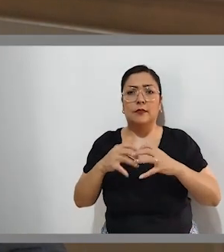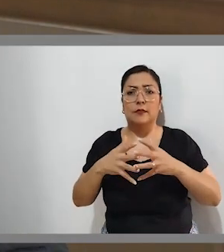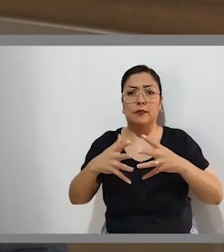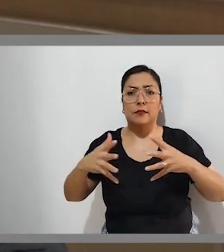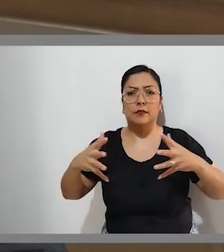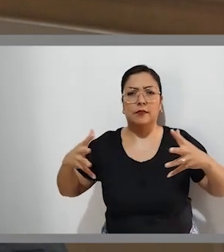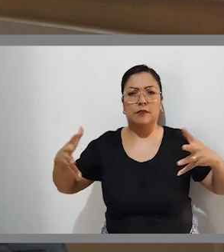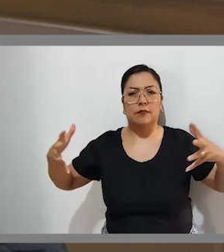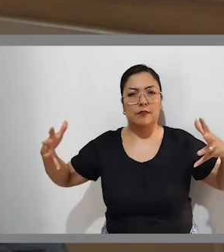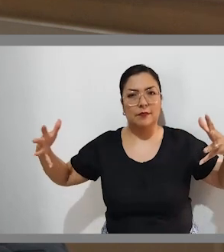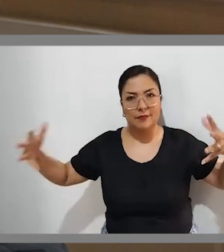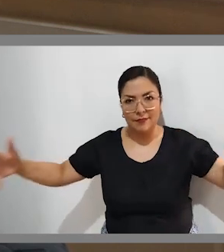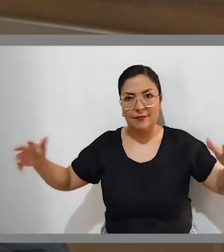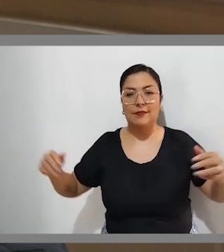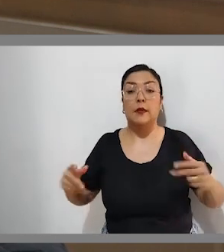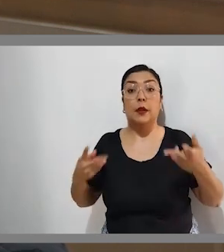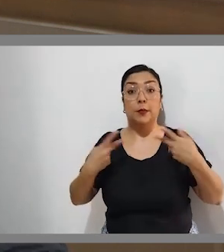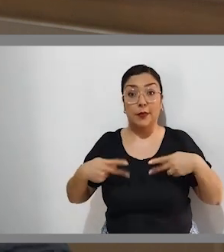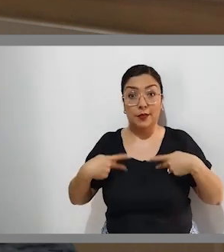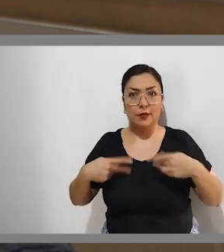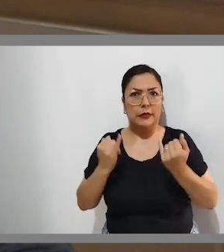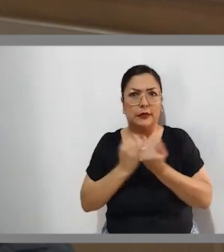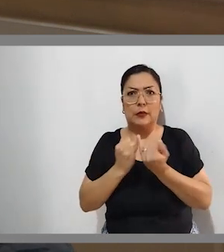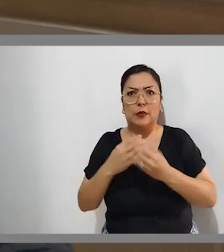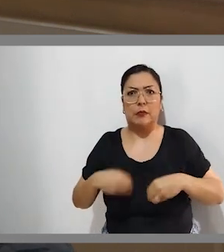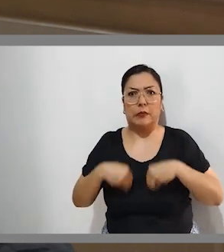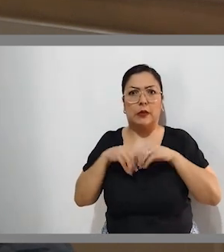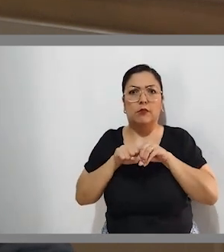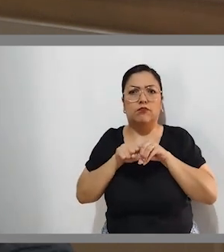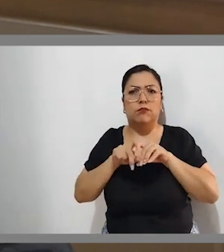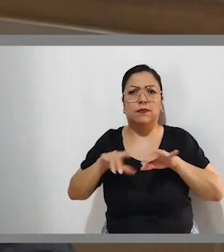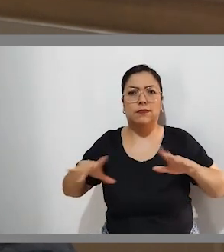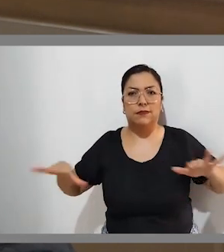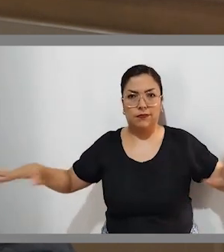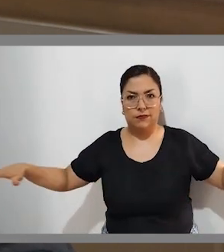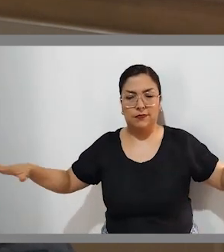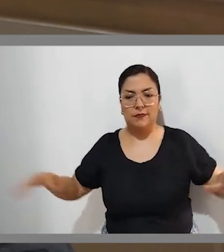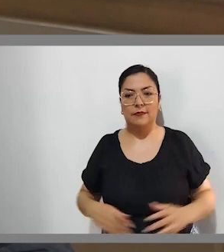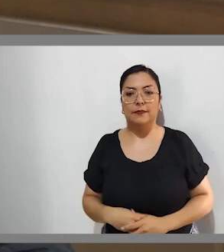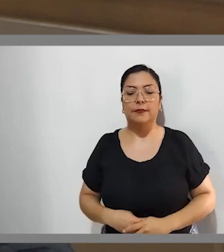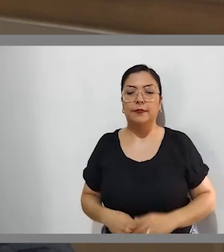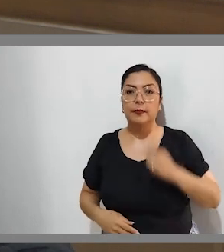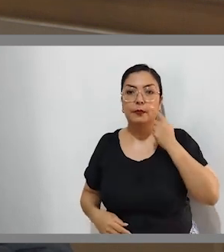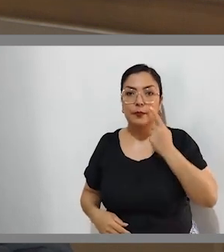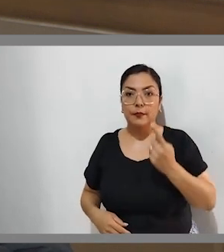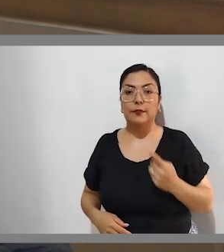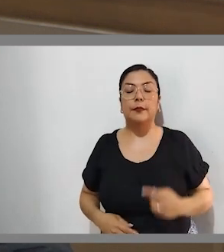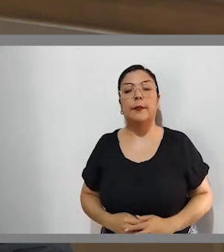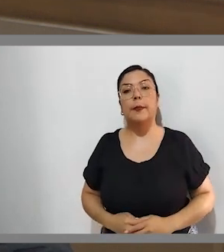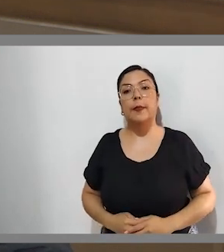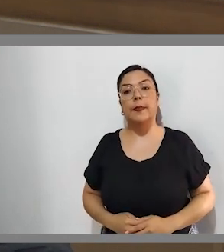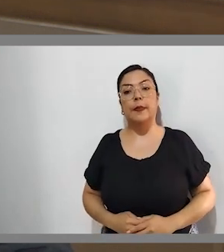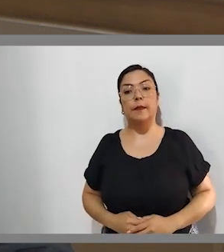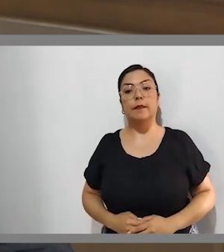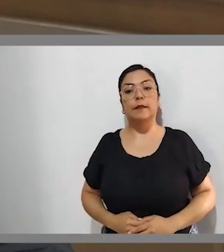una dispersión poblacional importante. Esto significa que hay casillas que se instalan